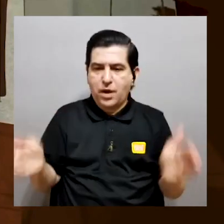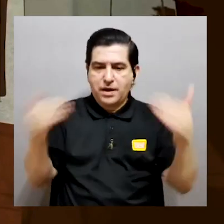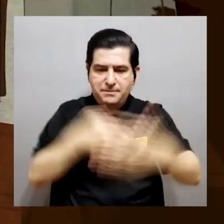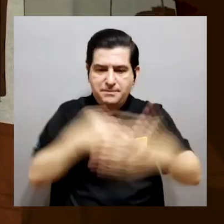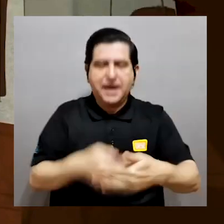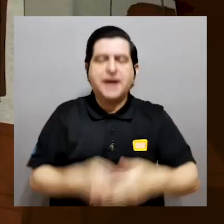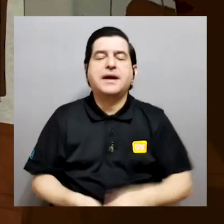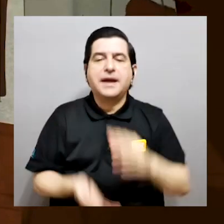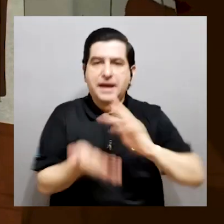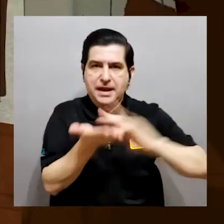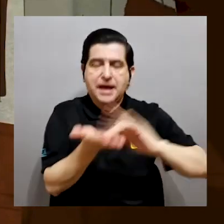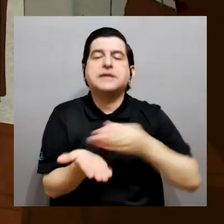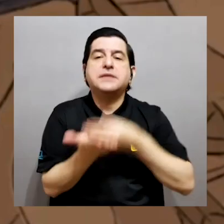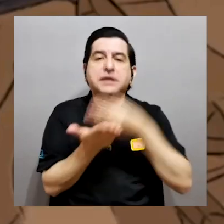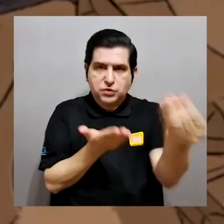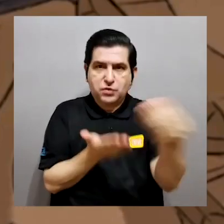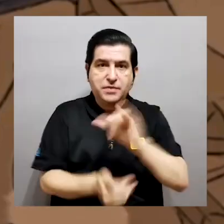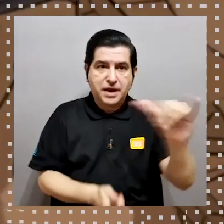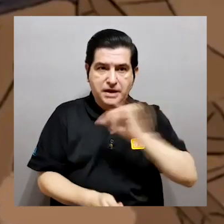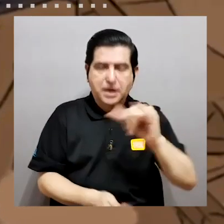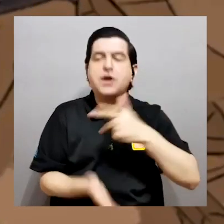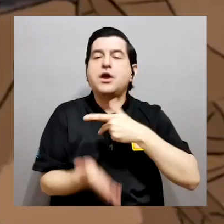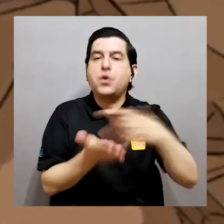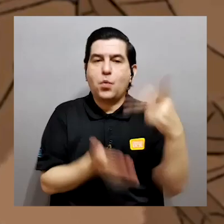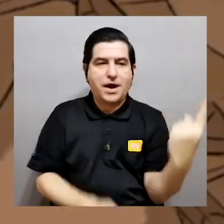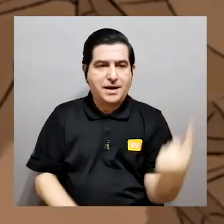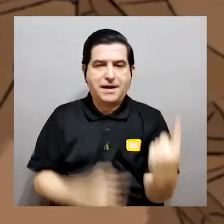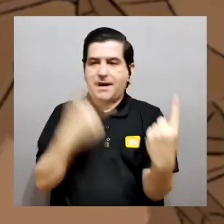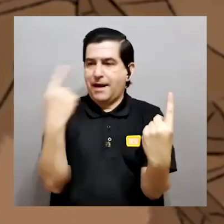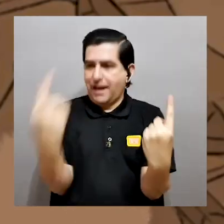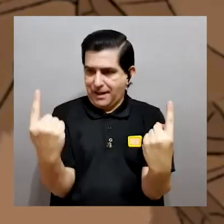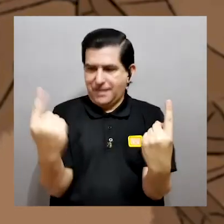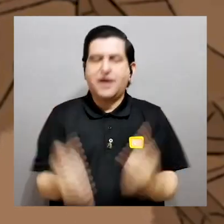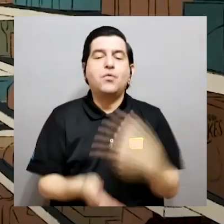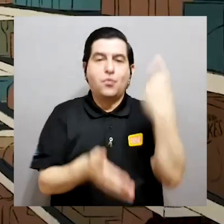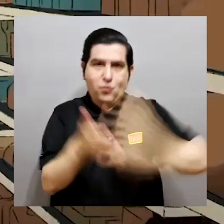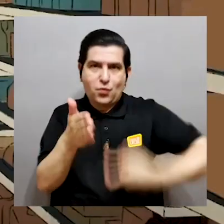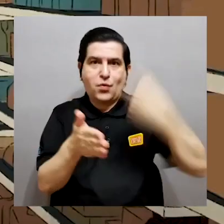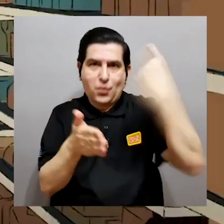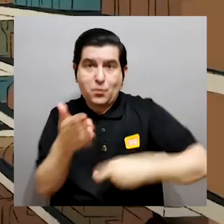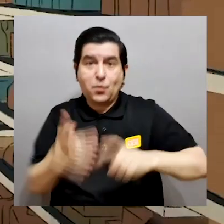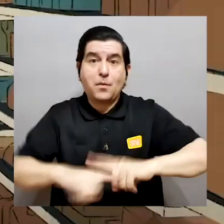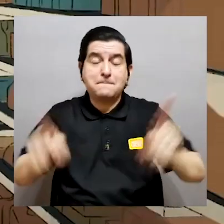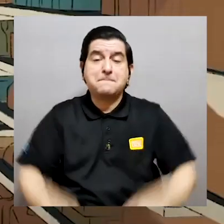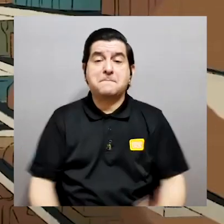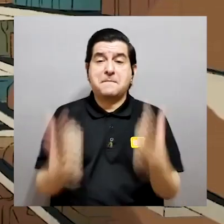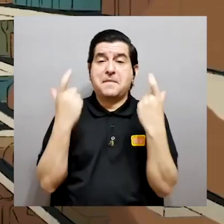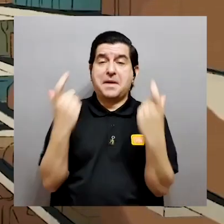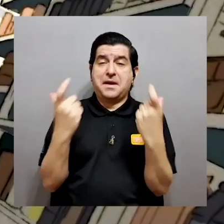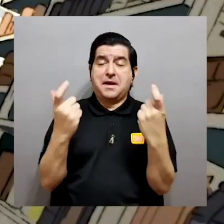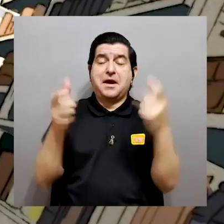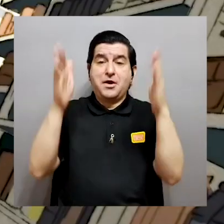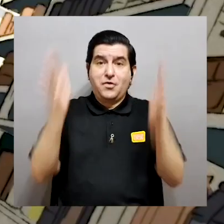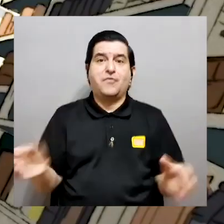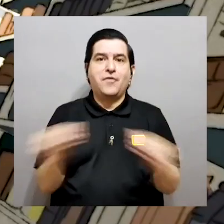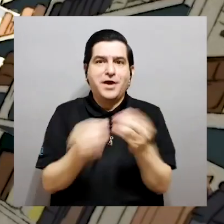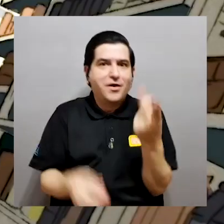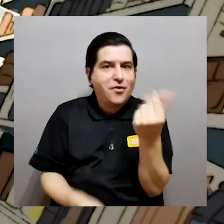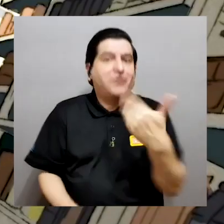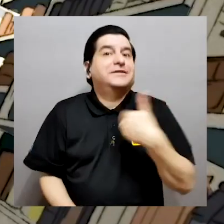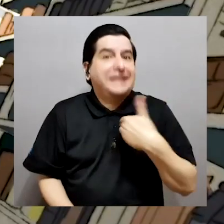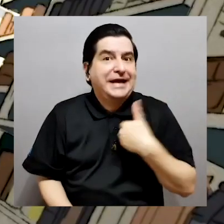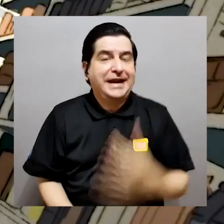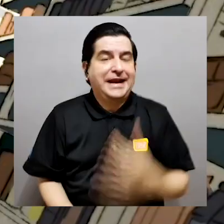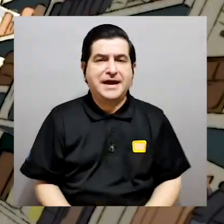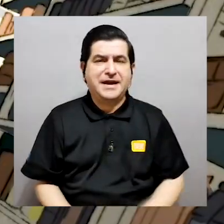2 paquetes de arroz. Los dos van a pagar lo mismo por ese impuesto, pero el rico tiene más plata para consumir